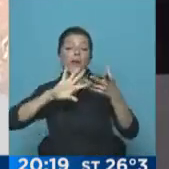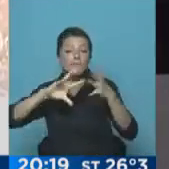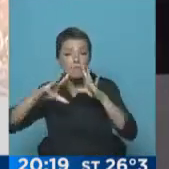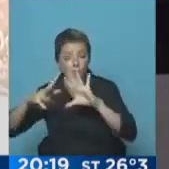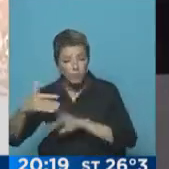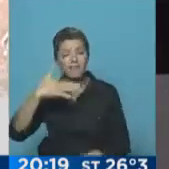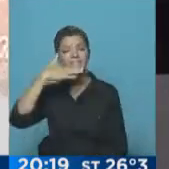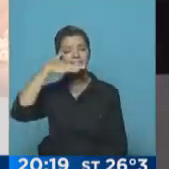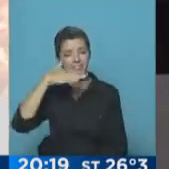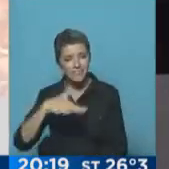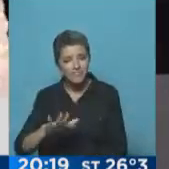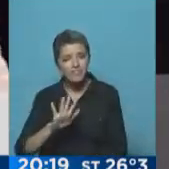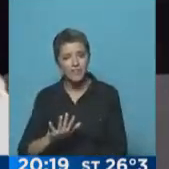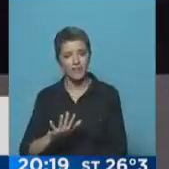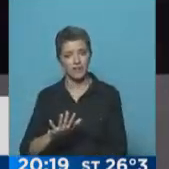comprendiera lo importante